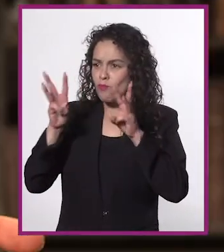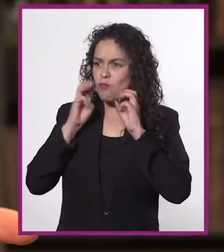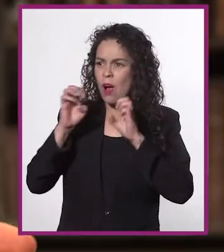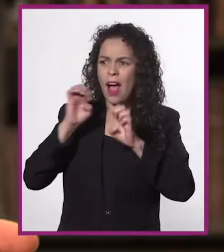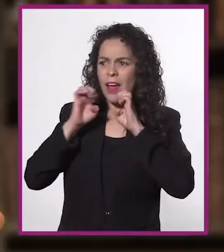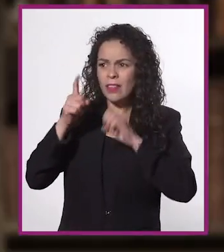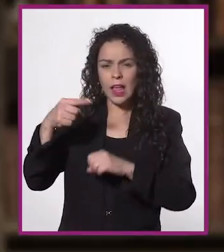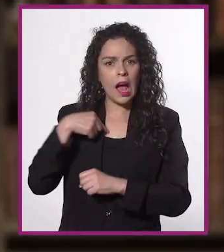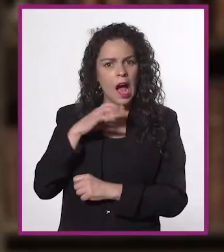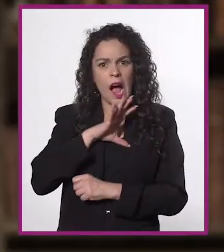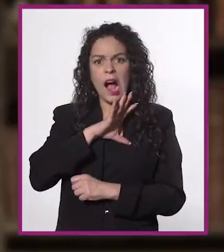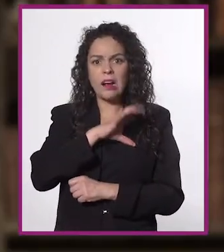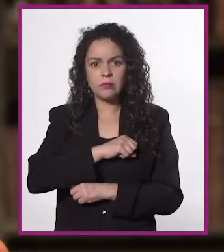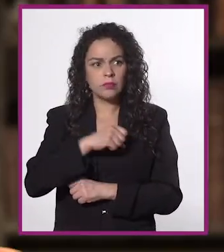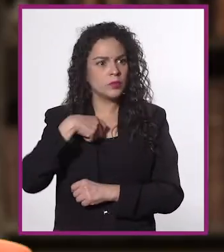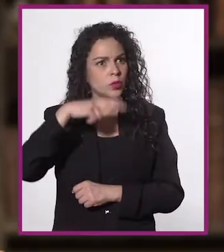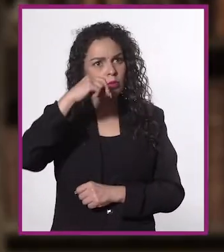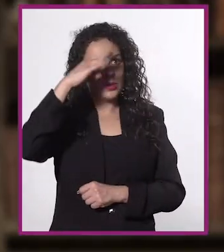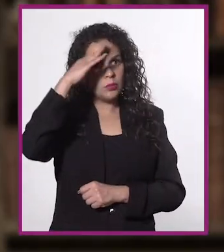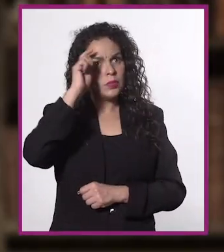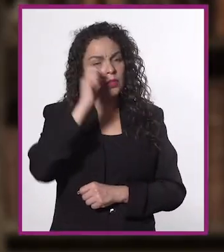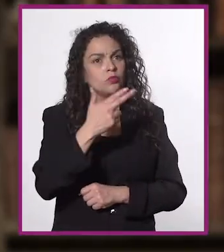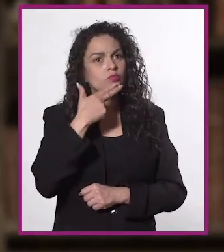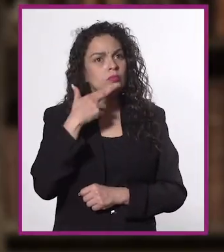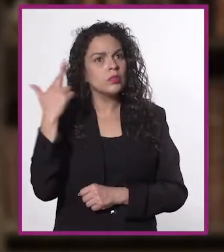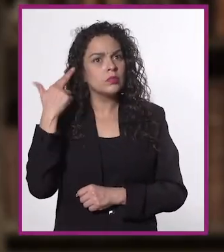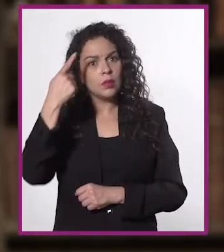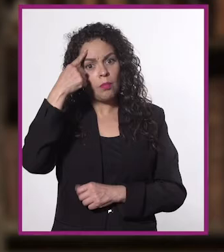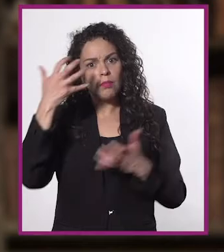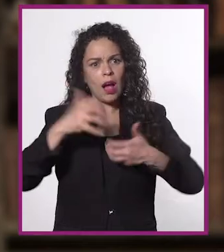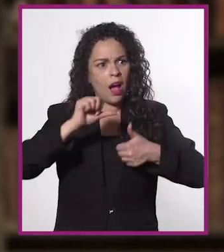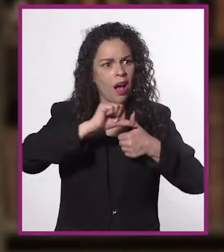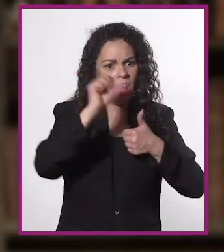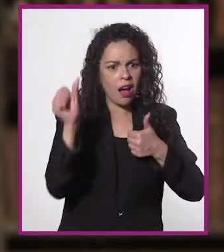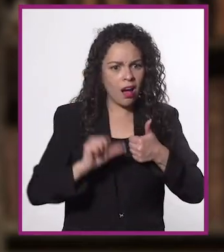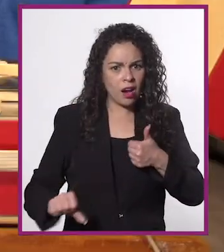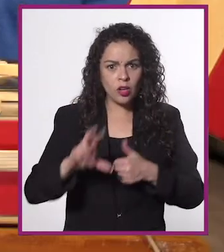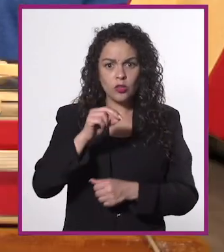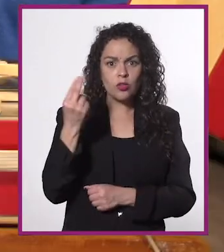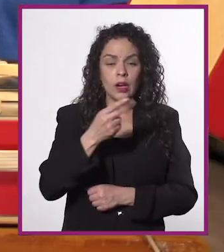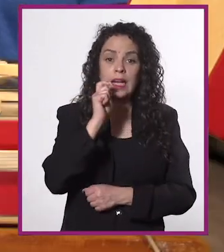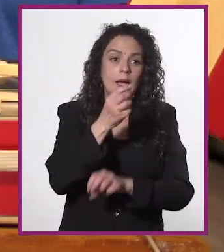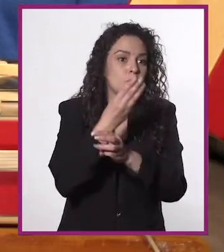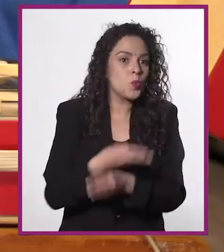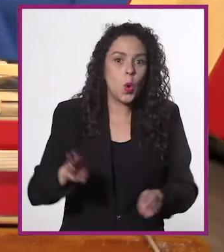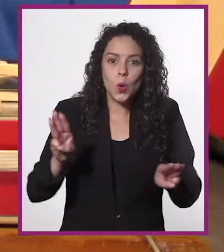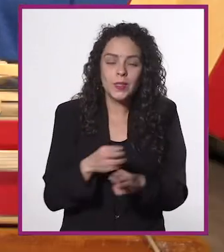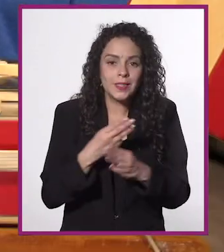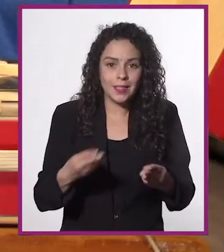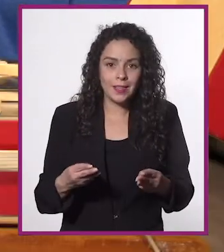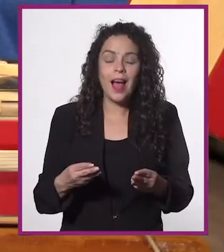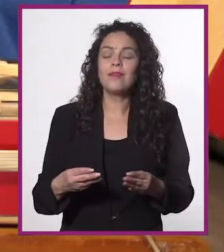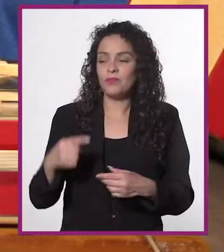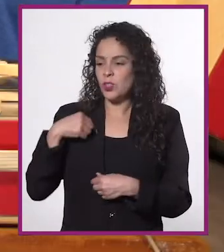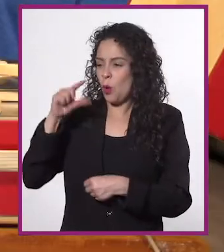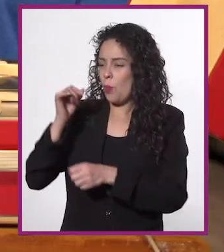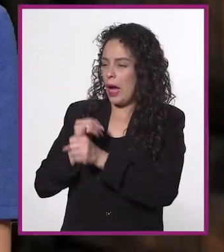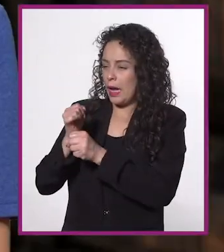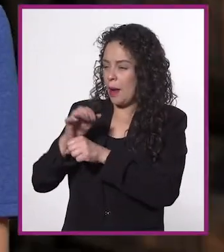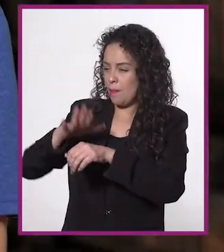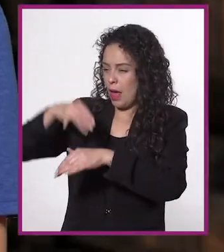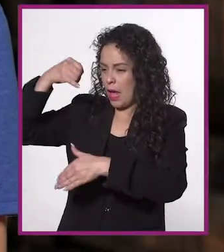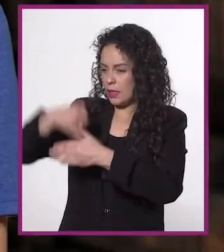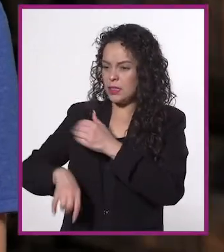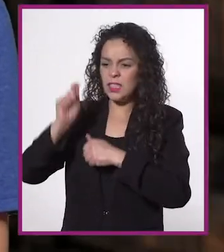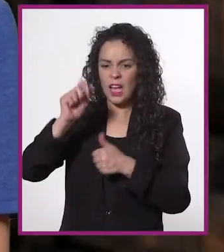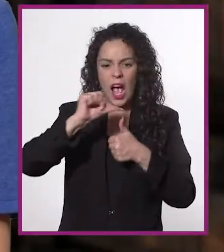había pensado en que puedes utilizar el sonido para hacer arte sin que sea necesariamente música. Fíjate que investigué un poco más sobre el arte sonoro y